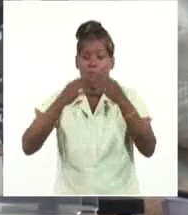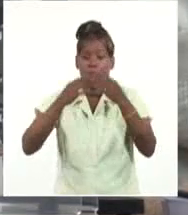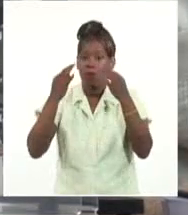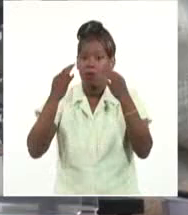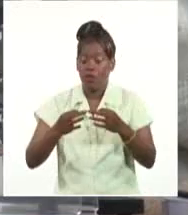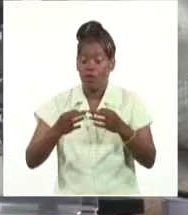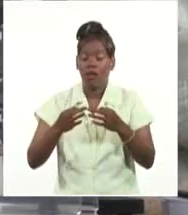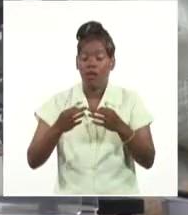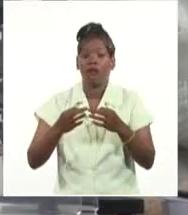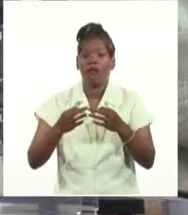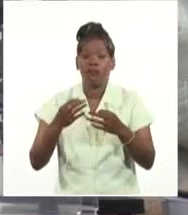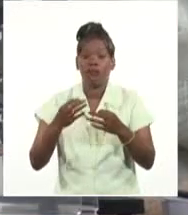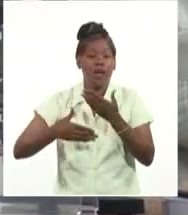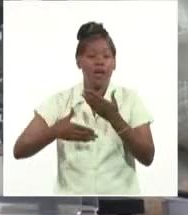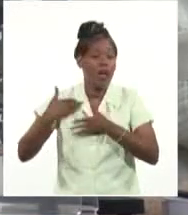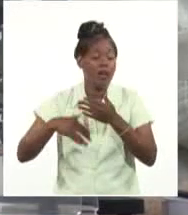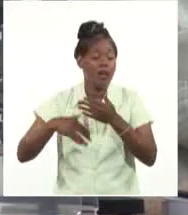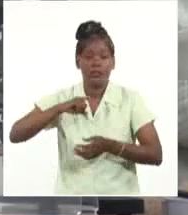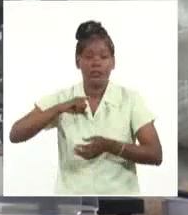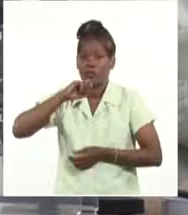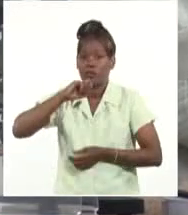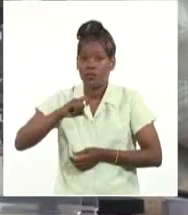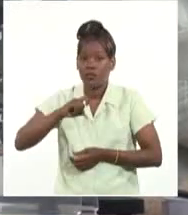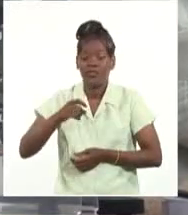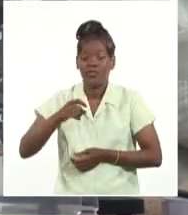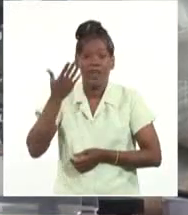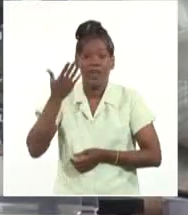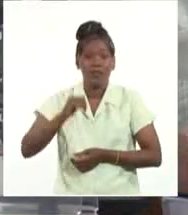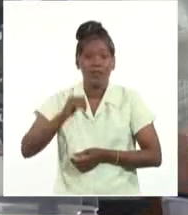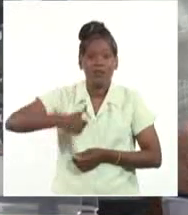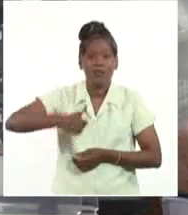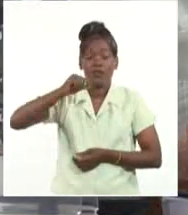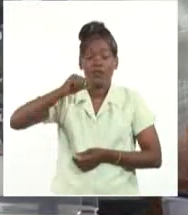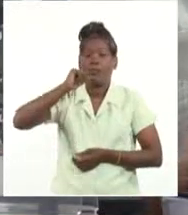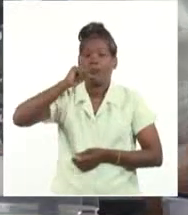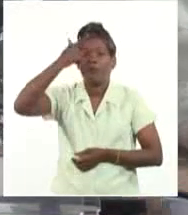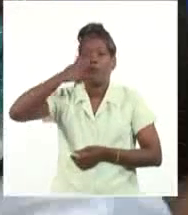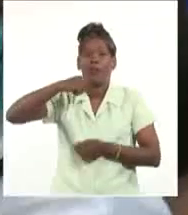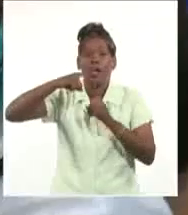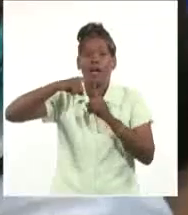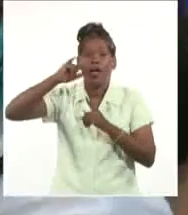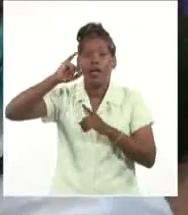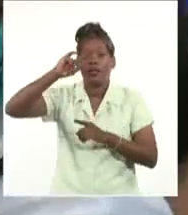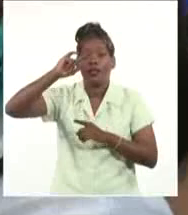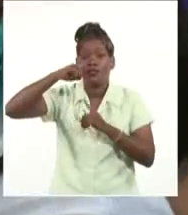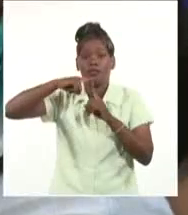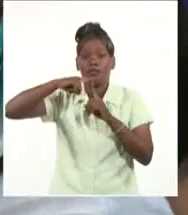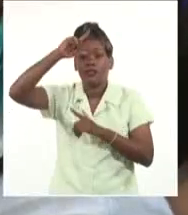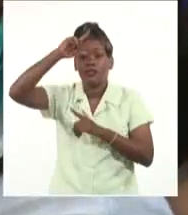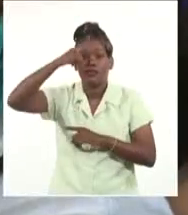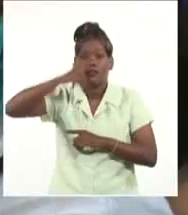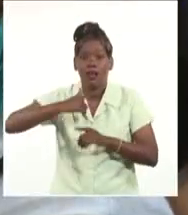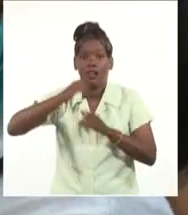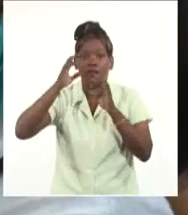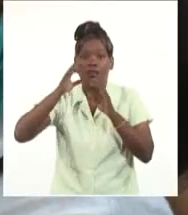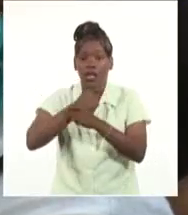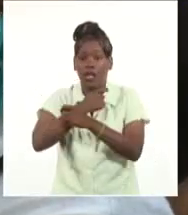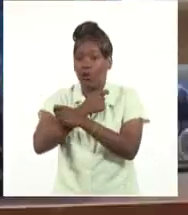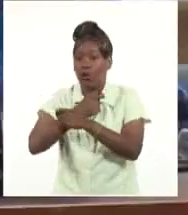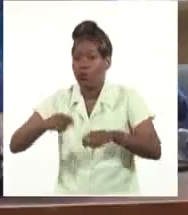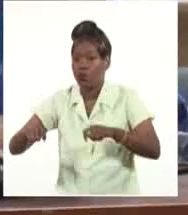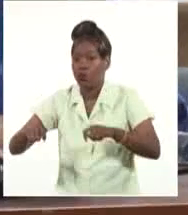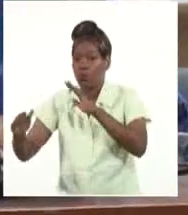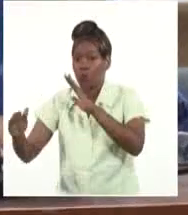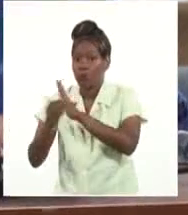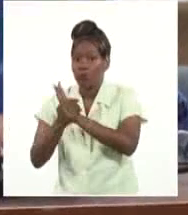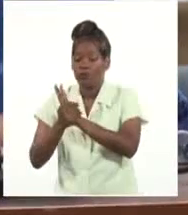Batista huyó, hacer que la revolución de verdad triunfara. En la presentación de La Revolución Comienza Ahora